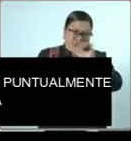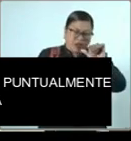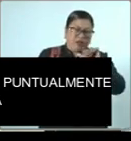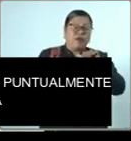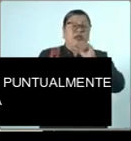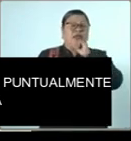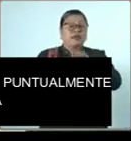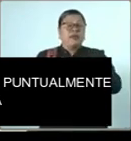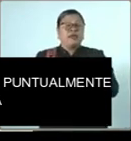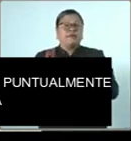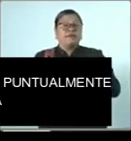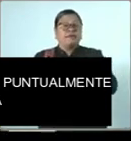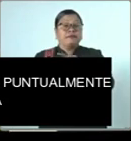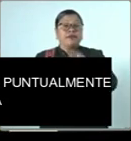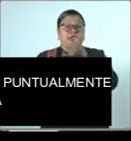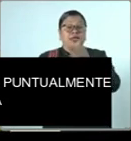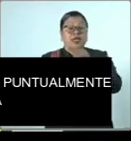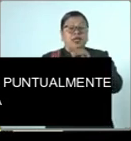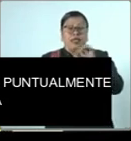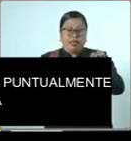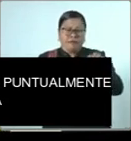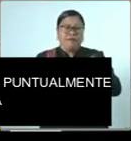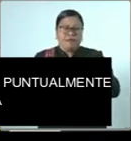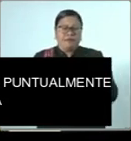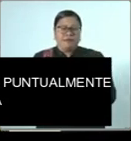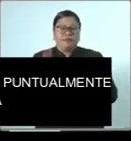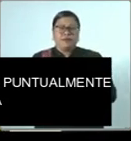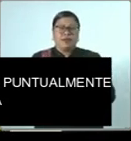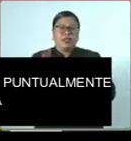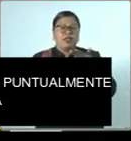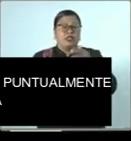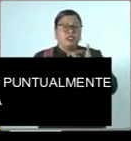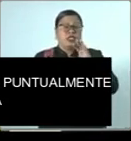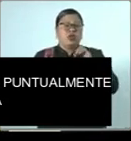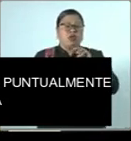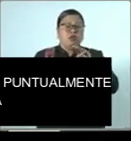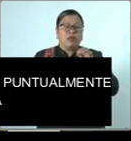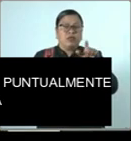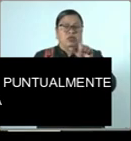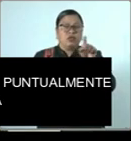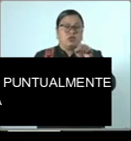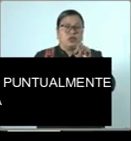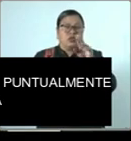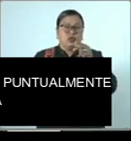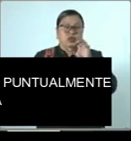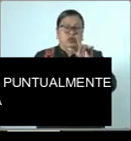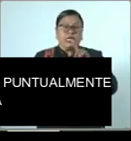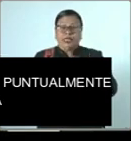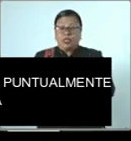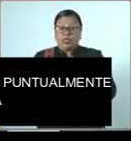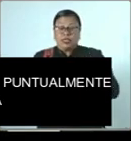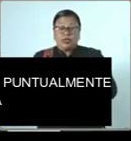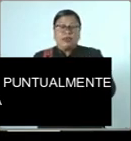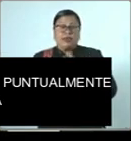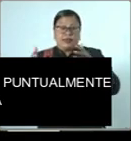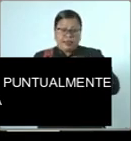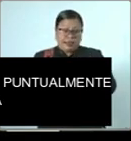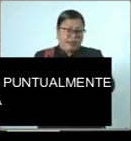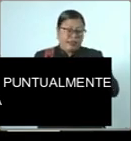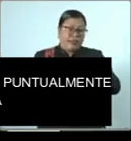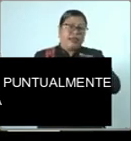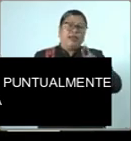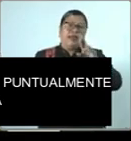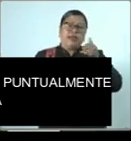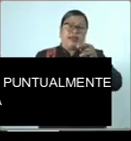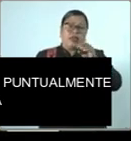hacia San Francisco Yaté. En San Juan Chicomezúchil, el ramal que conduce de Puerta del Río Grande a Reynoso tiene